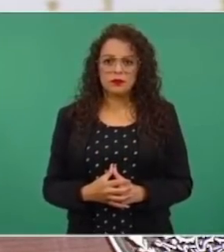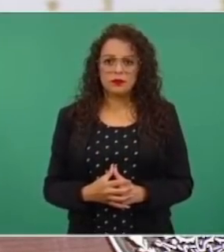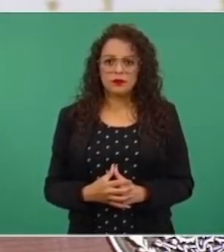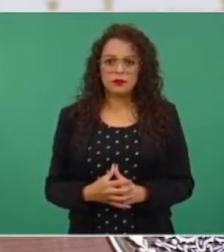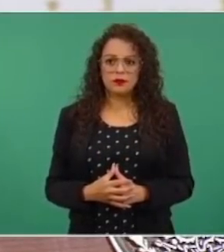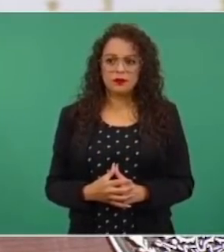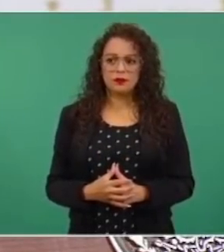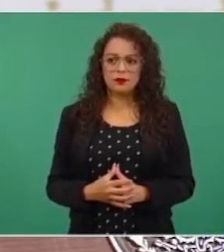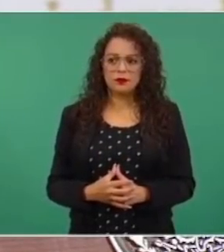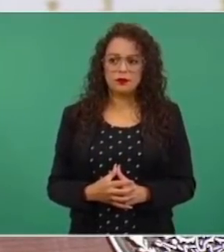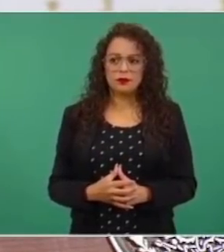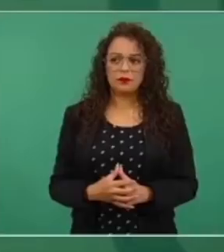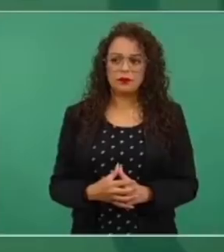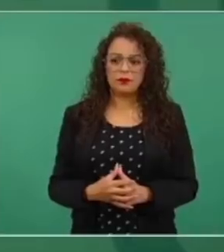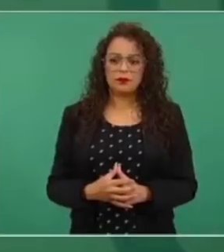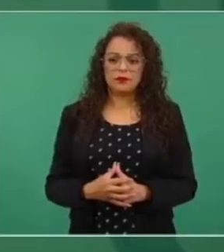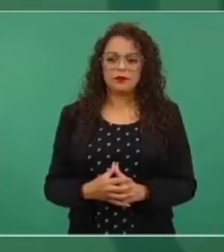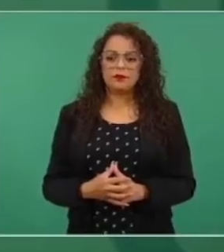Entonces,